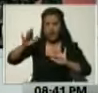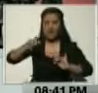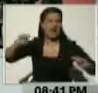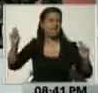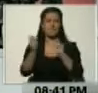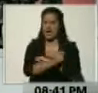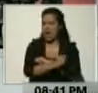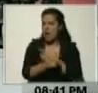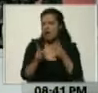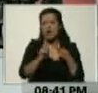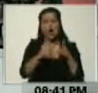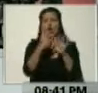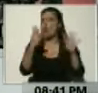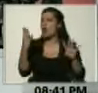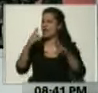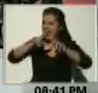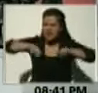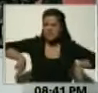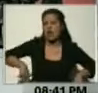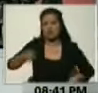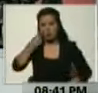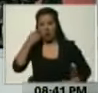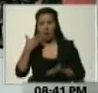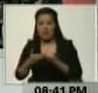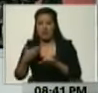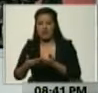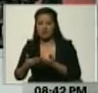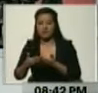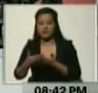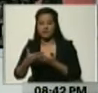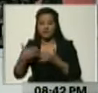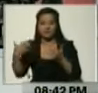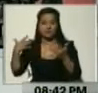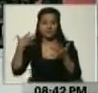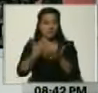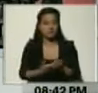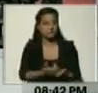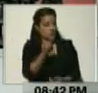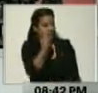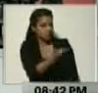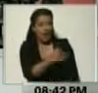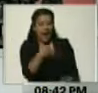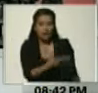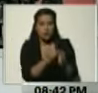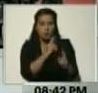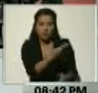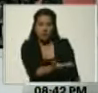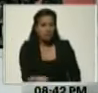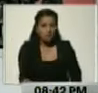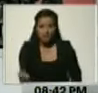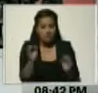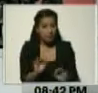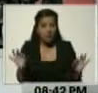Lo primero, que iban a cambiar todo. Ahí está, no han hecho absolutamente nada, porque pueden haber aprobado